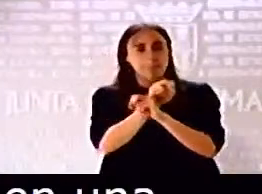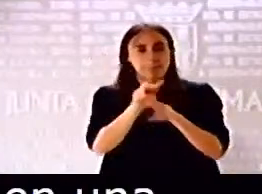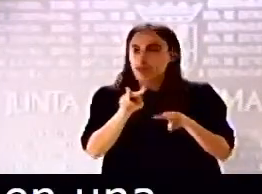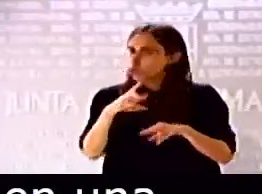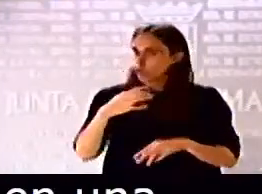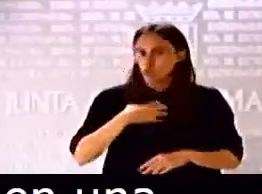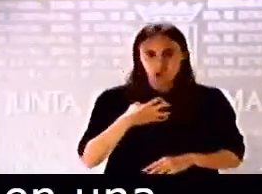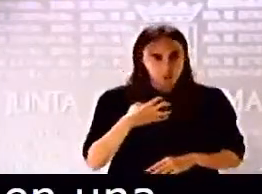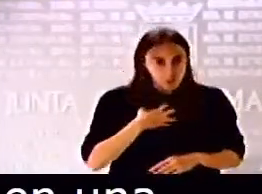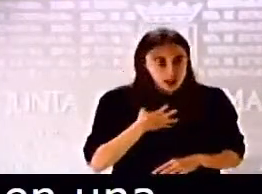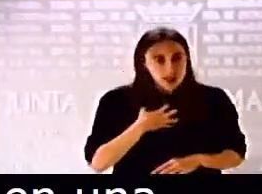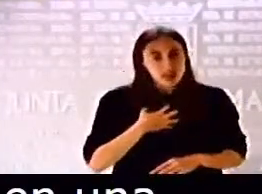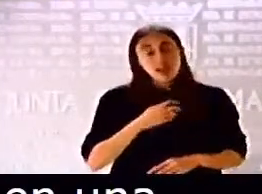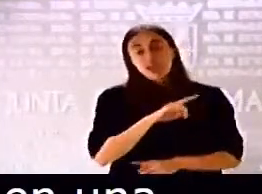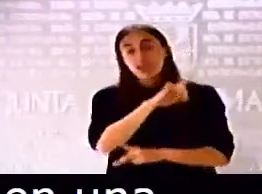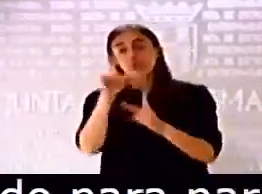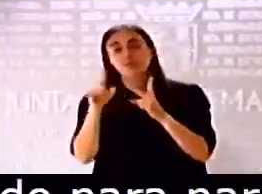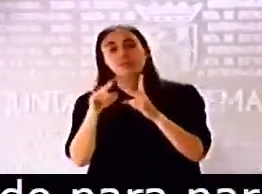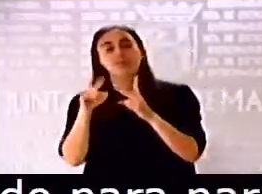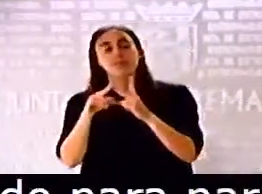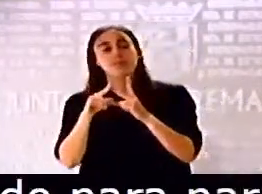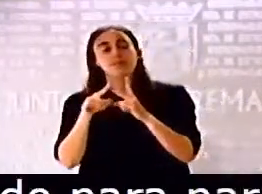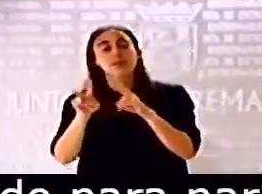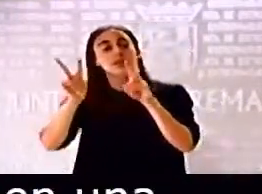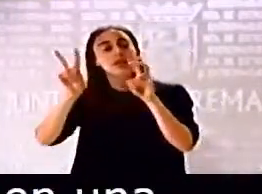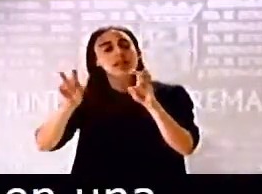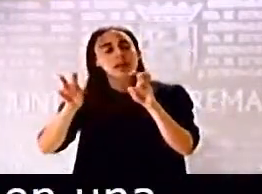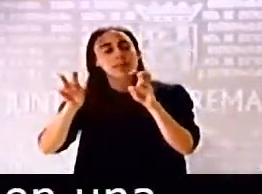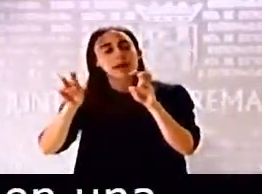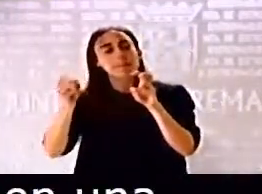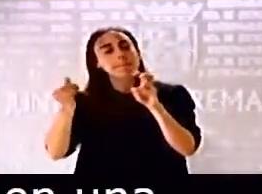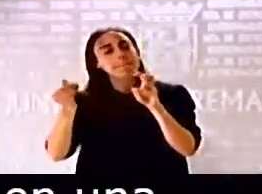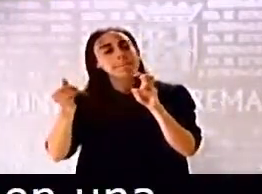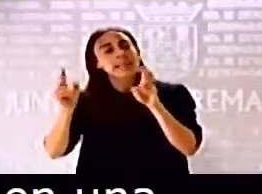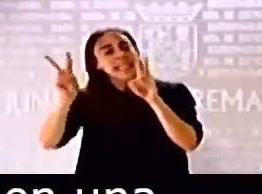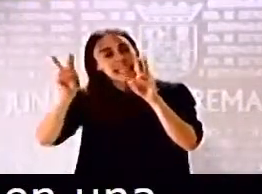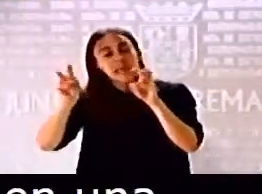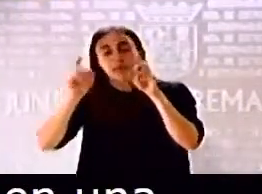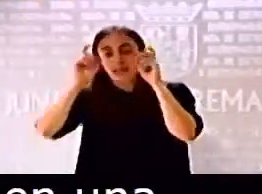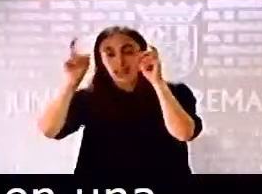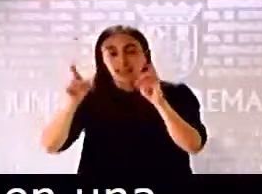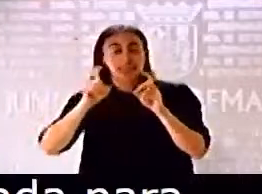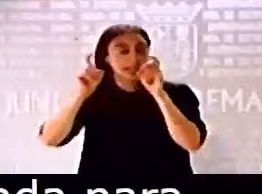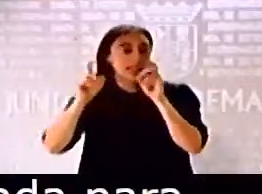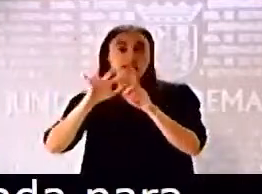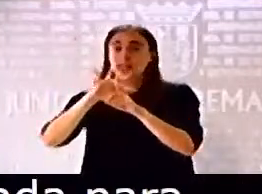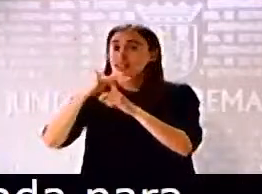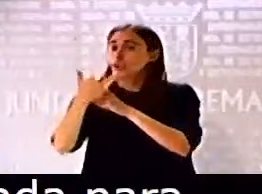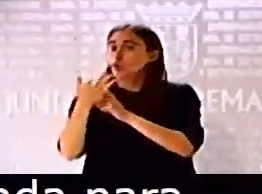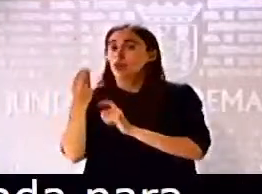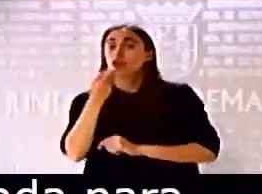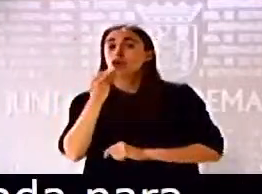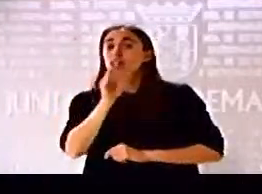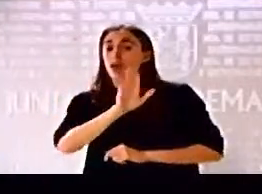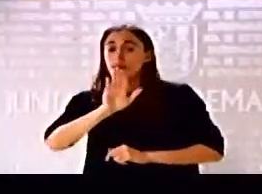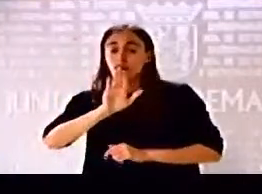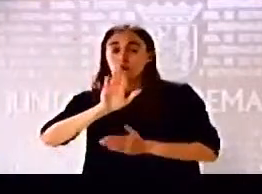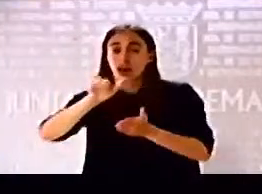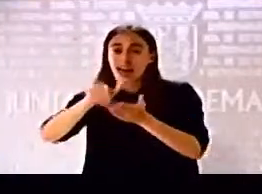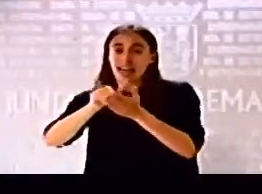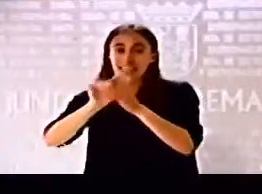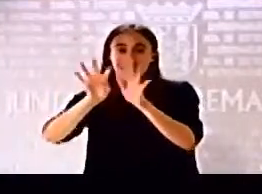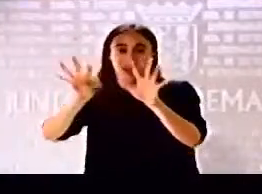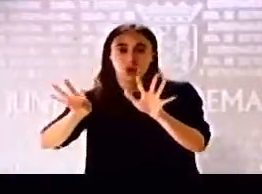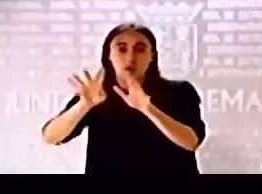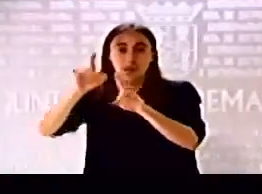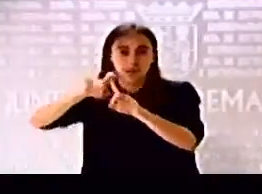en segundo lugar, por el tema de llegar en las mejores condiciones al día 9 de mayo, en